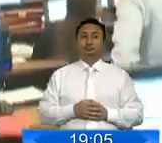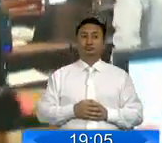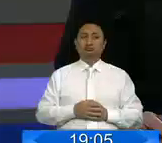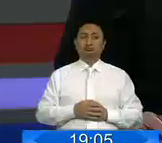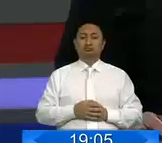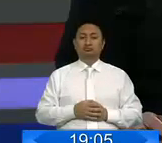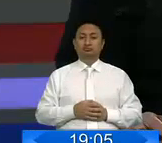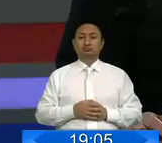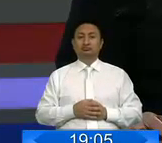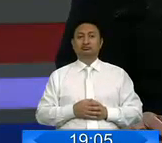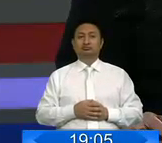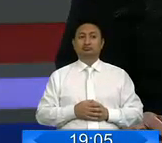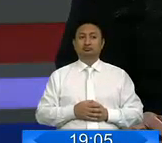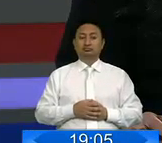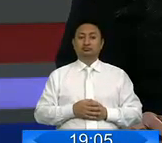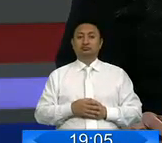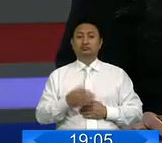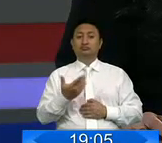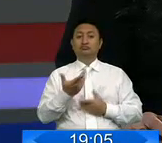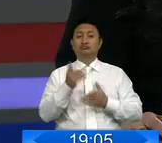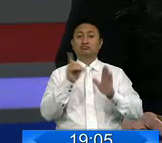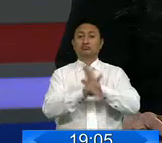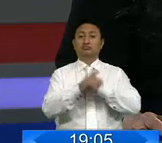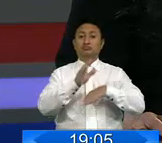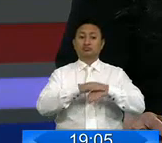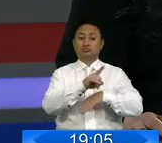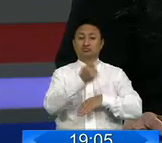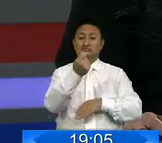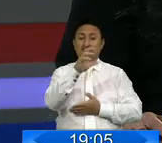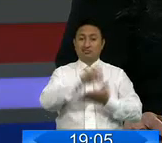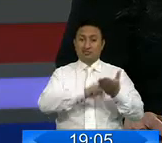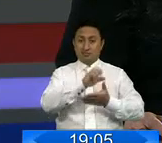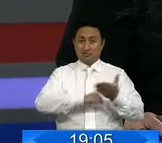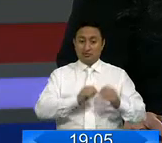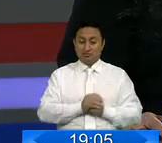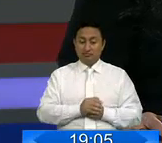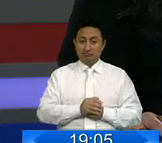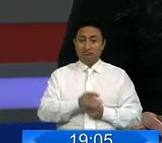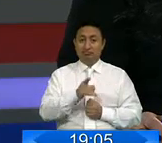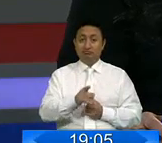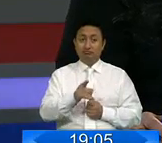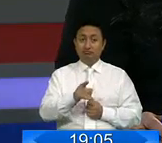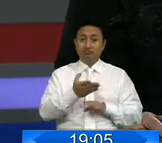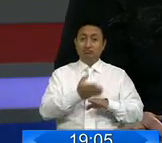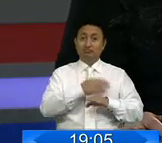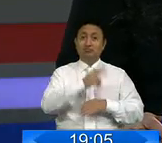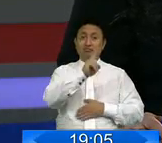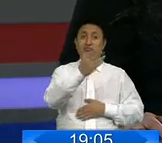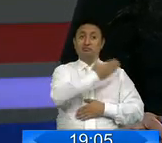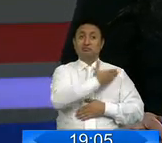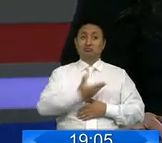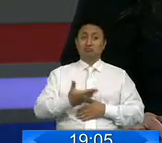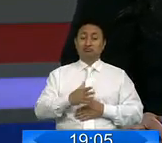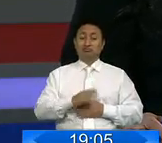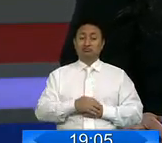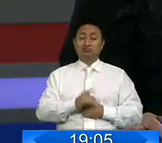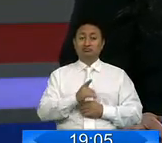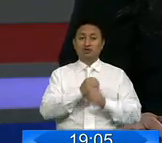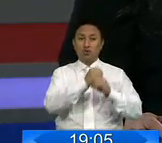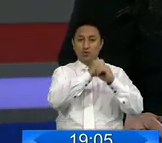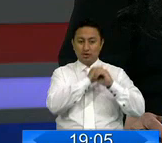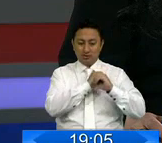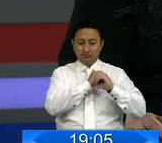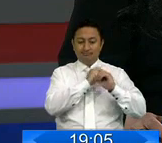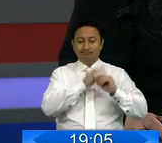Gallo. Las denuncias por el presunto cobro de diezmos obligó a la hasta hace poco vicepresidenta de la República, María